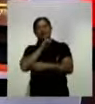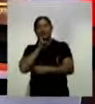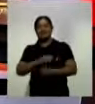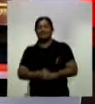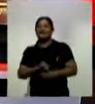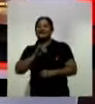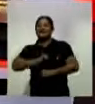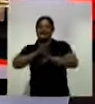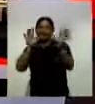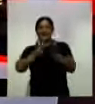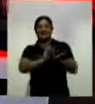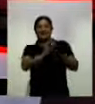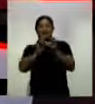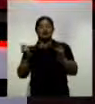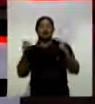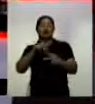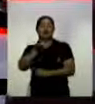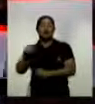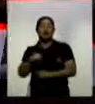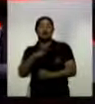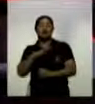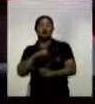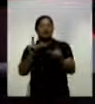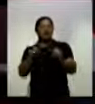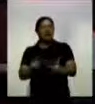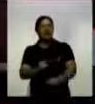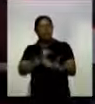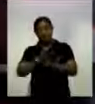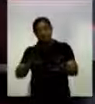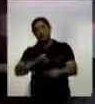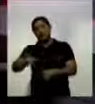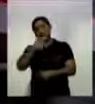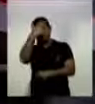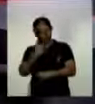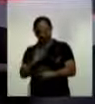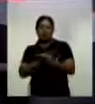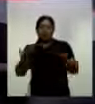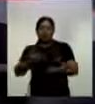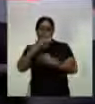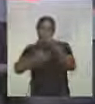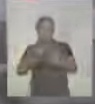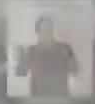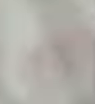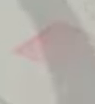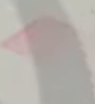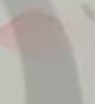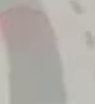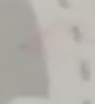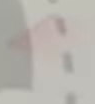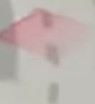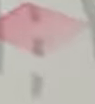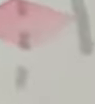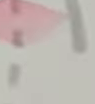tengan una excelente tarde. Nos saludamos más adelante en nuestros diversos cortes informativos y en la emisión nocturna de Ahora Noticias. Hasta la próxima.